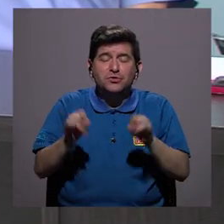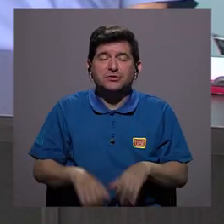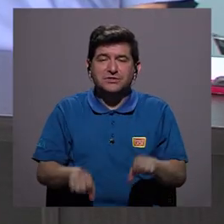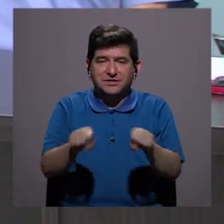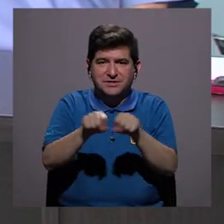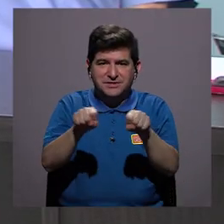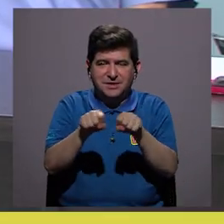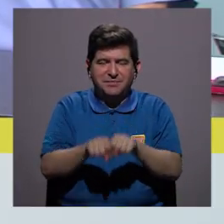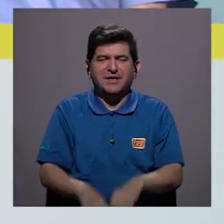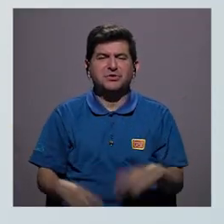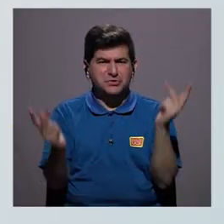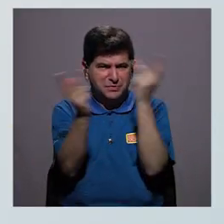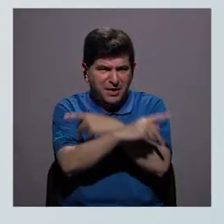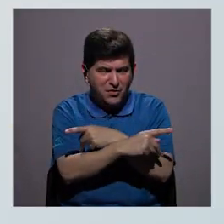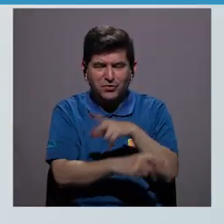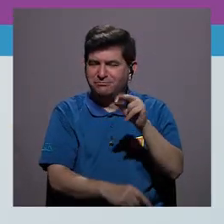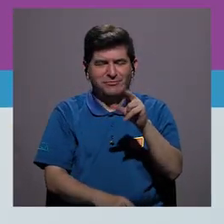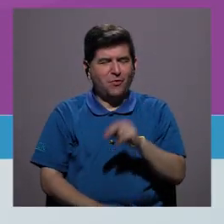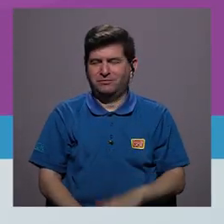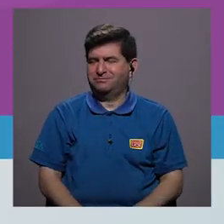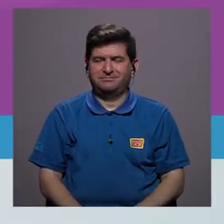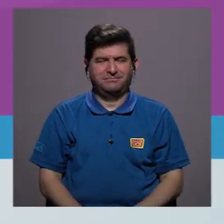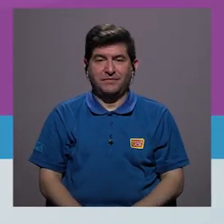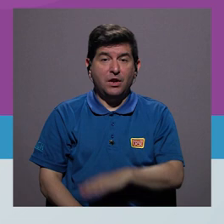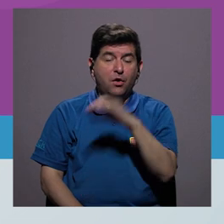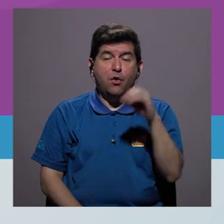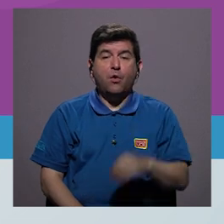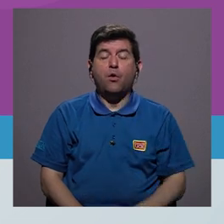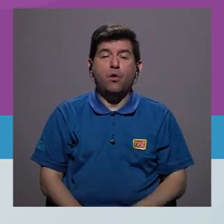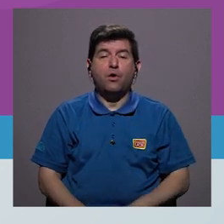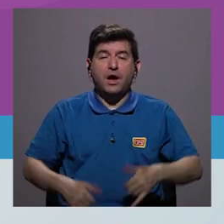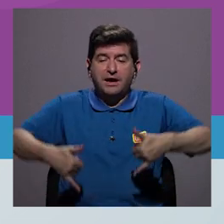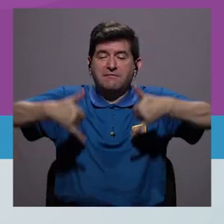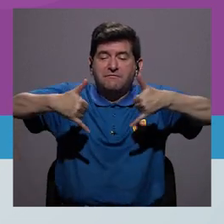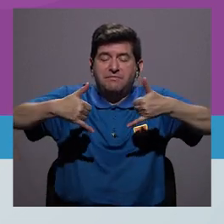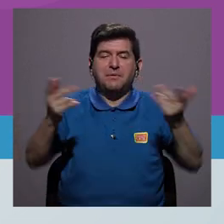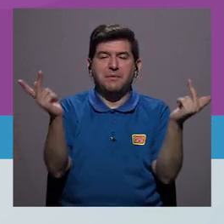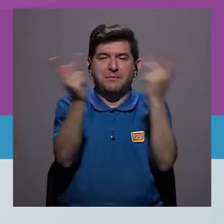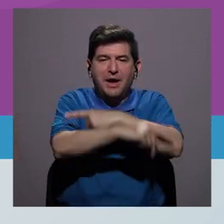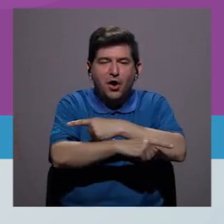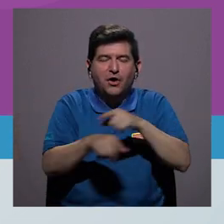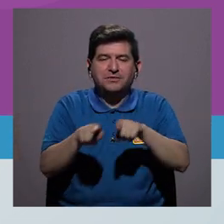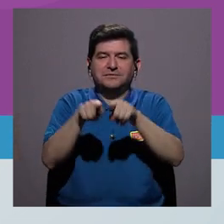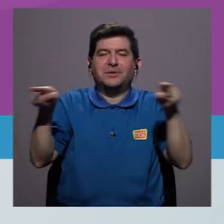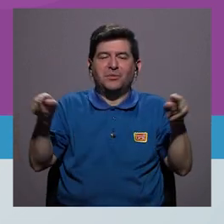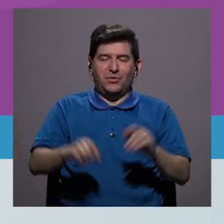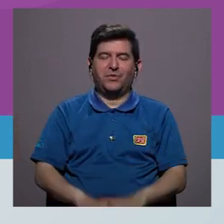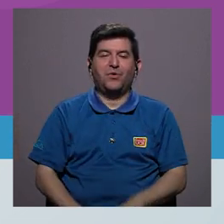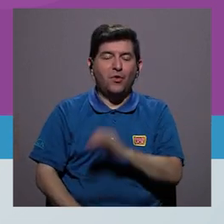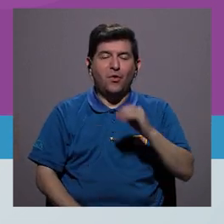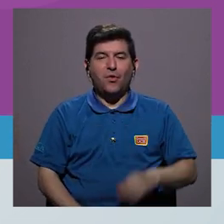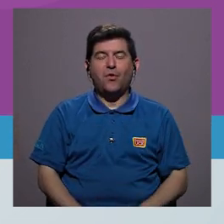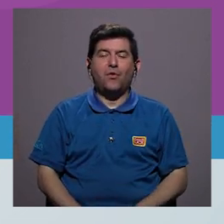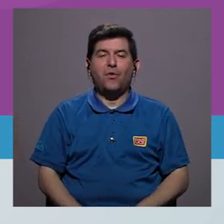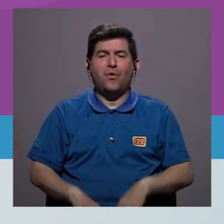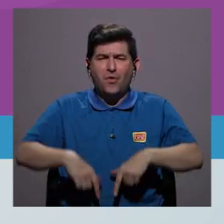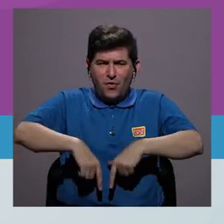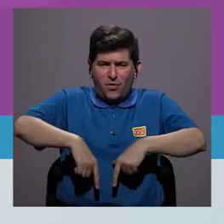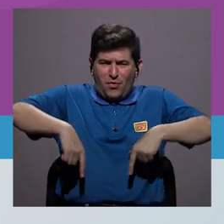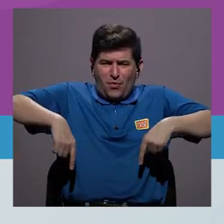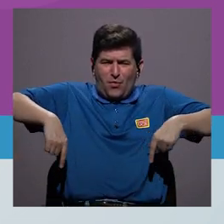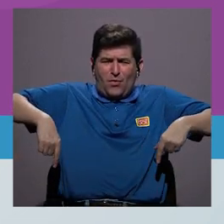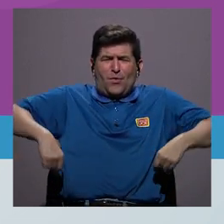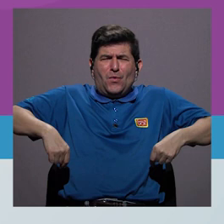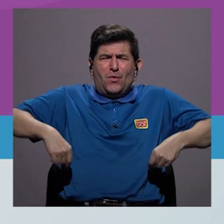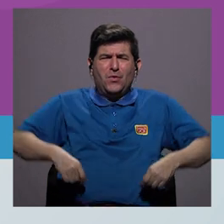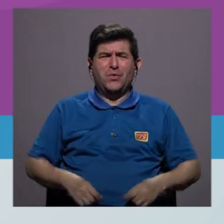empeora o aparecen. No es cierto. O que los tacones altos las empeoran. Tampoco. O que la ropa interior muy